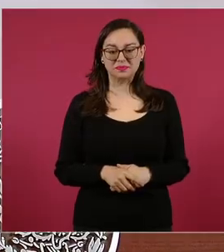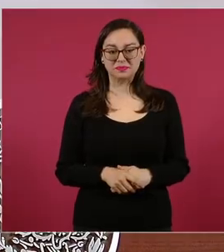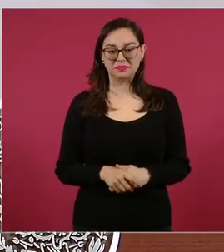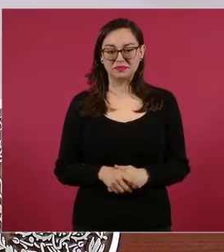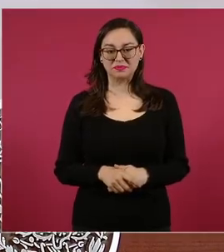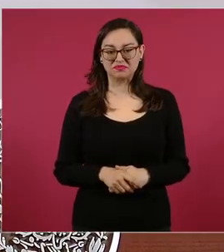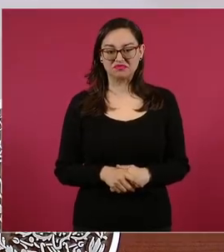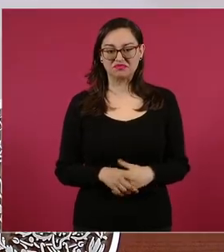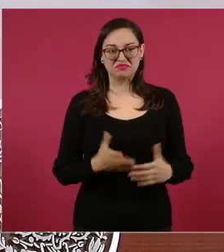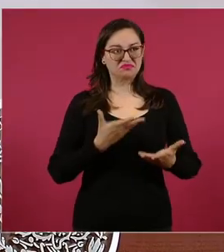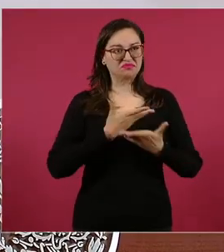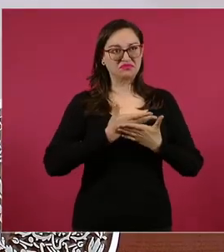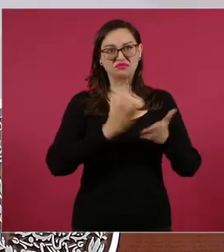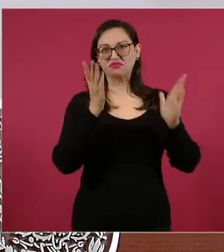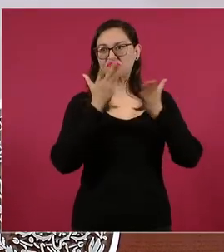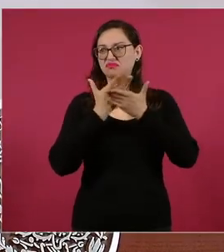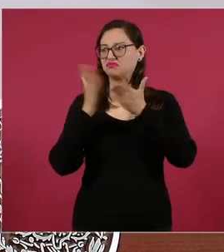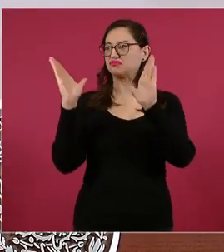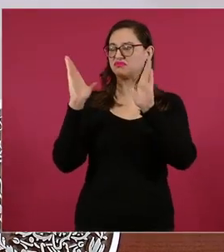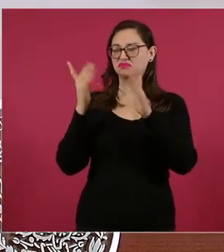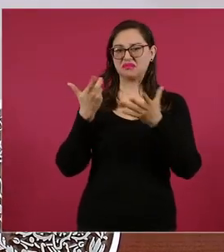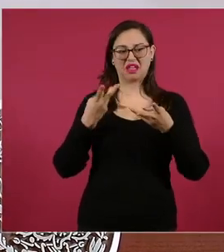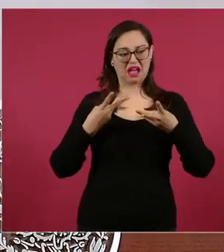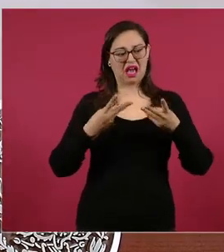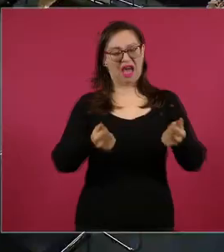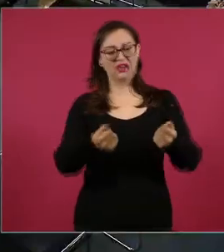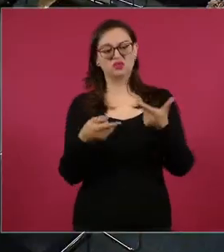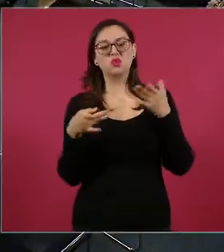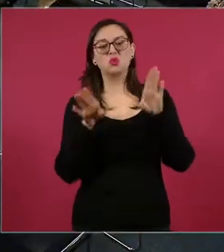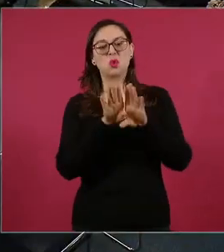cómo lo distribuyeron,